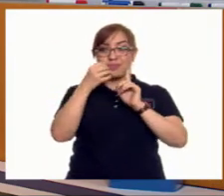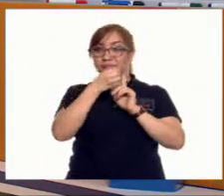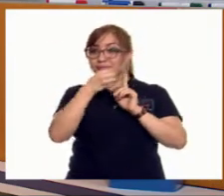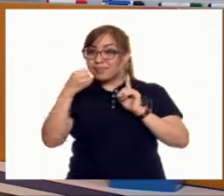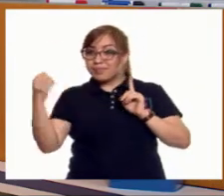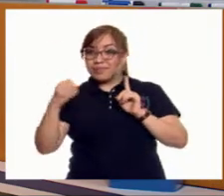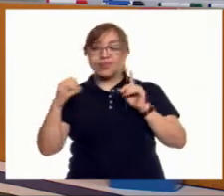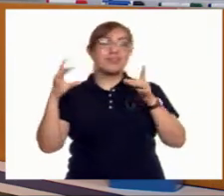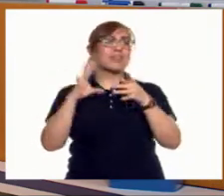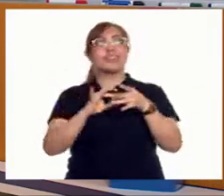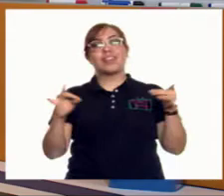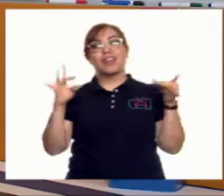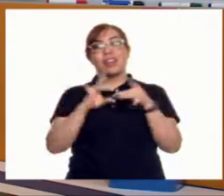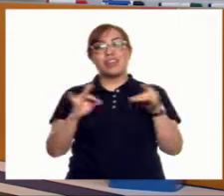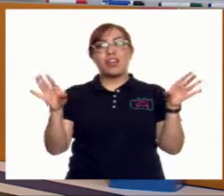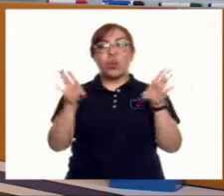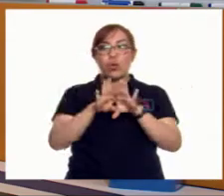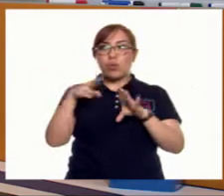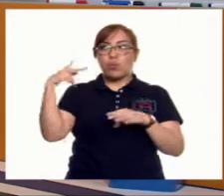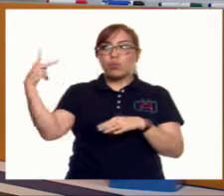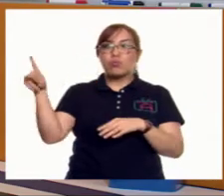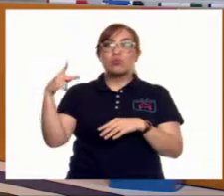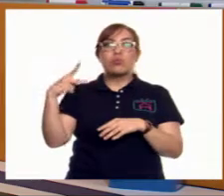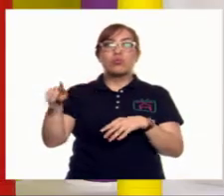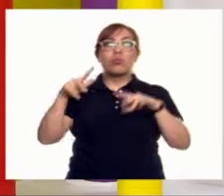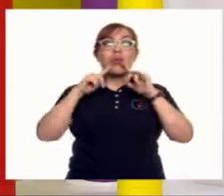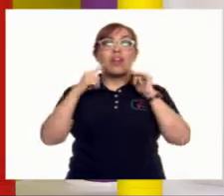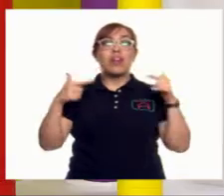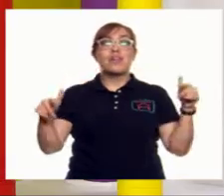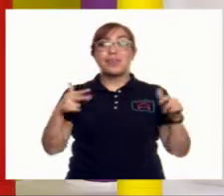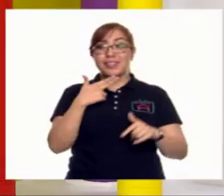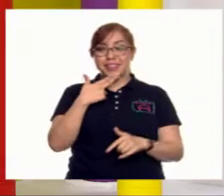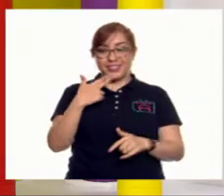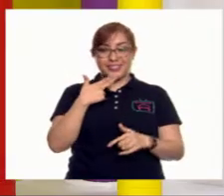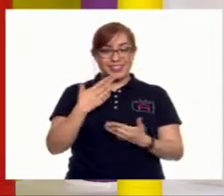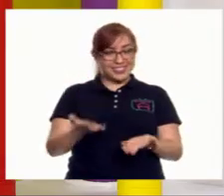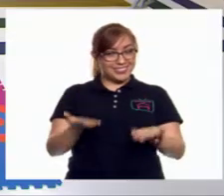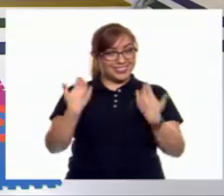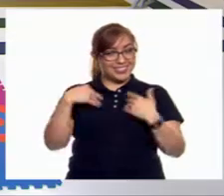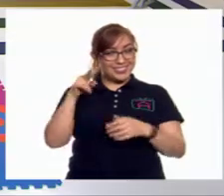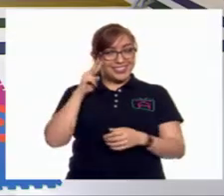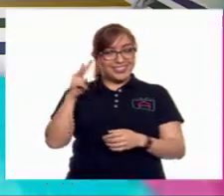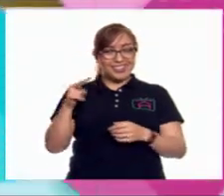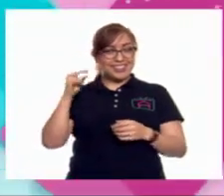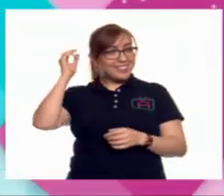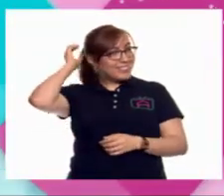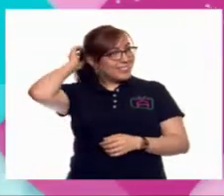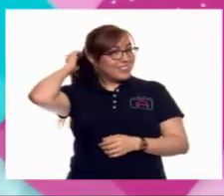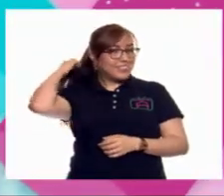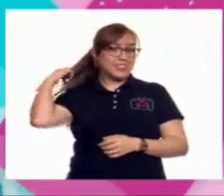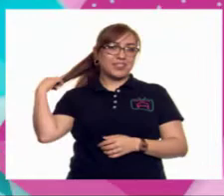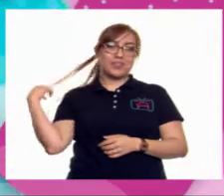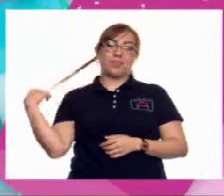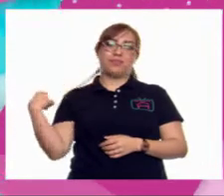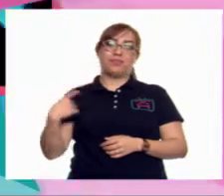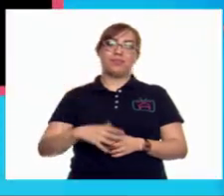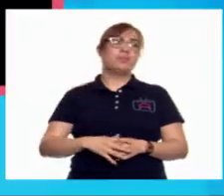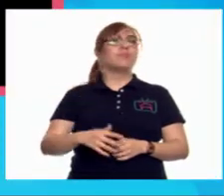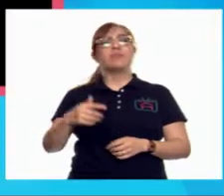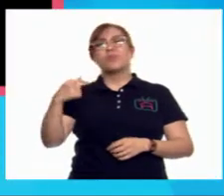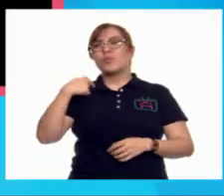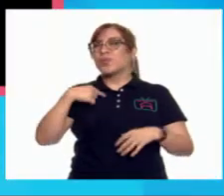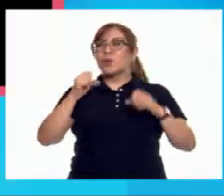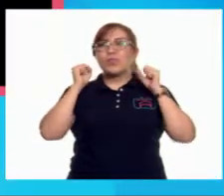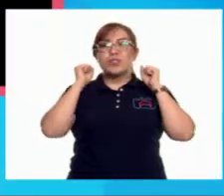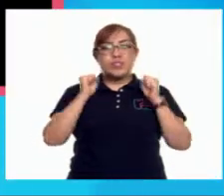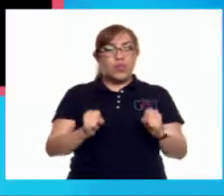donde emplean un vocabulario. Me parece muy bien. Vamos a verlo. Vamos a verlo. Estoy segura que